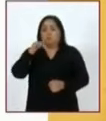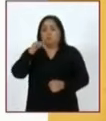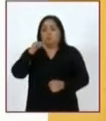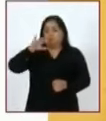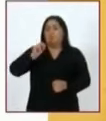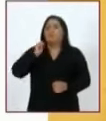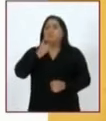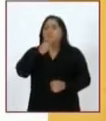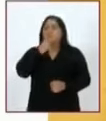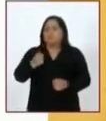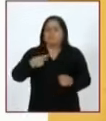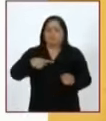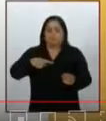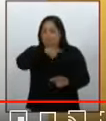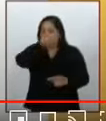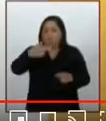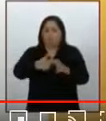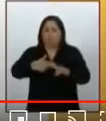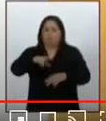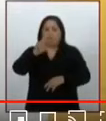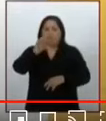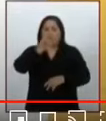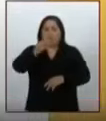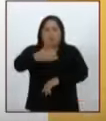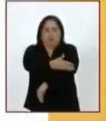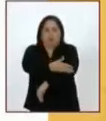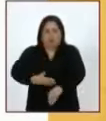muestra a los personajes hasta las rodillas.